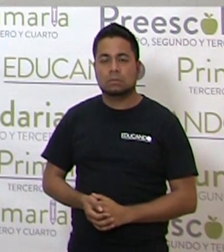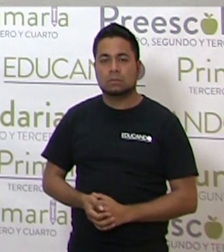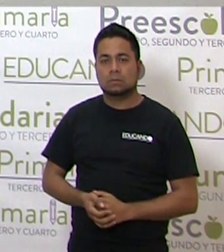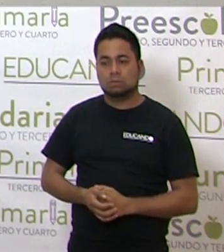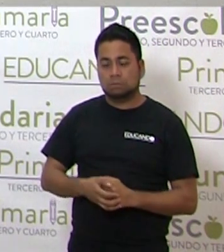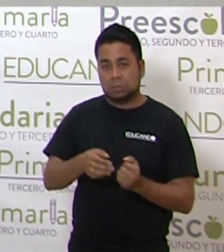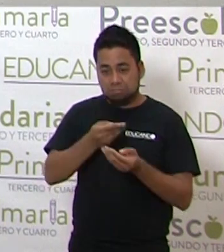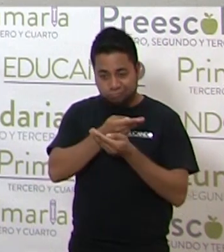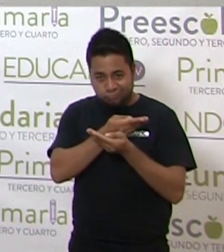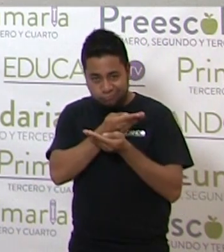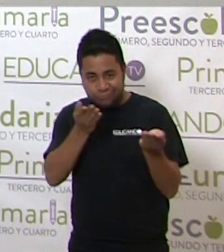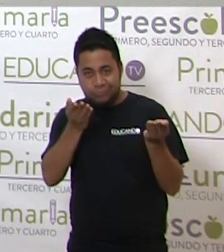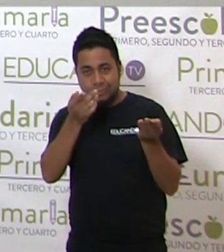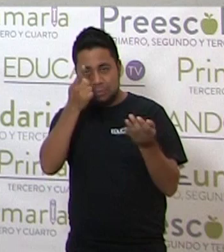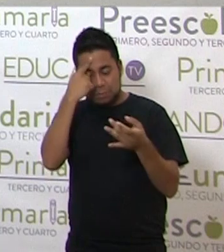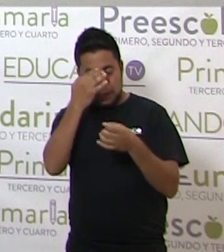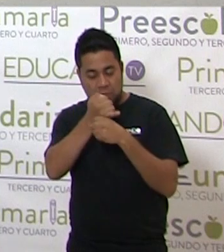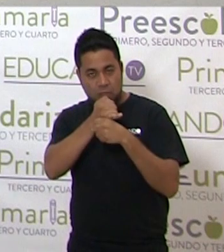interesante